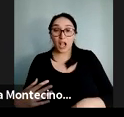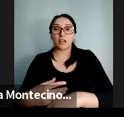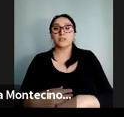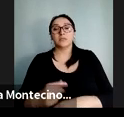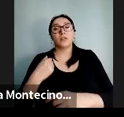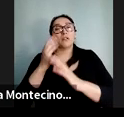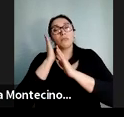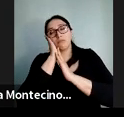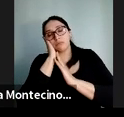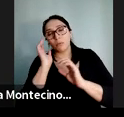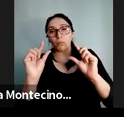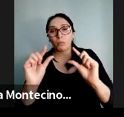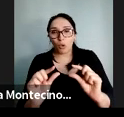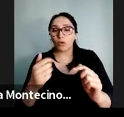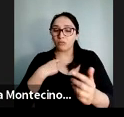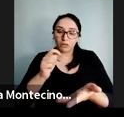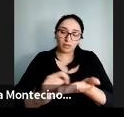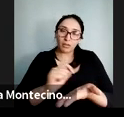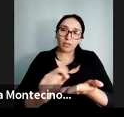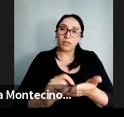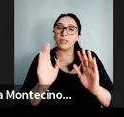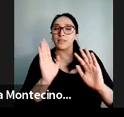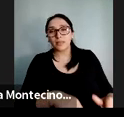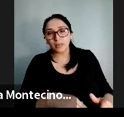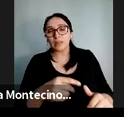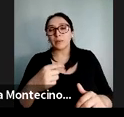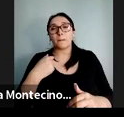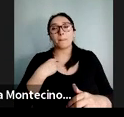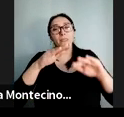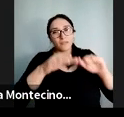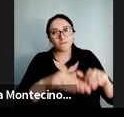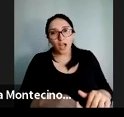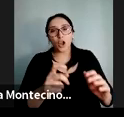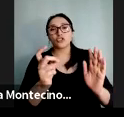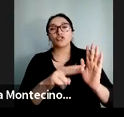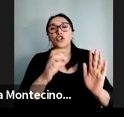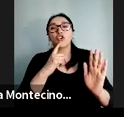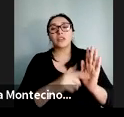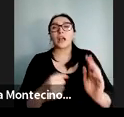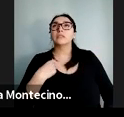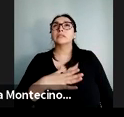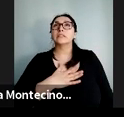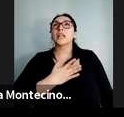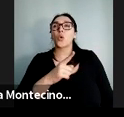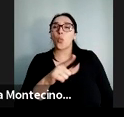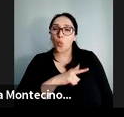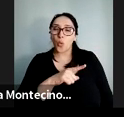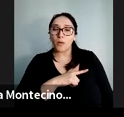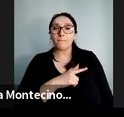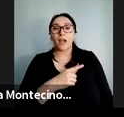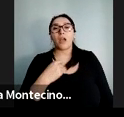bajo rendimiento escolar, universitario o laboral, aislamiento, sentimientos de culpa,